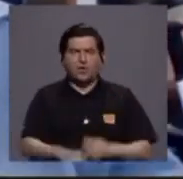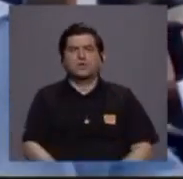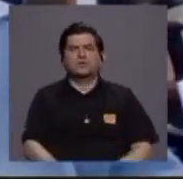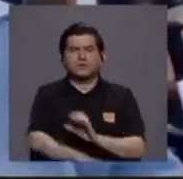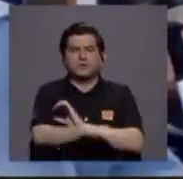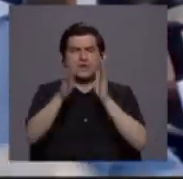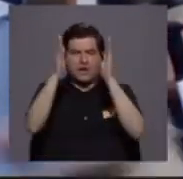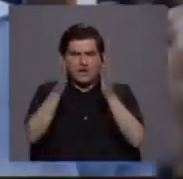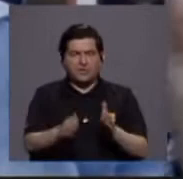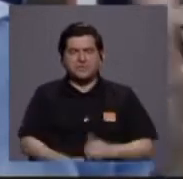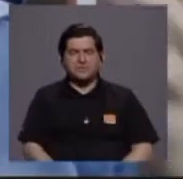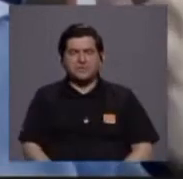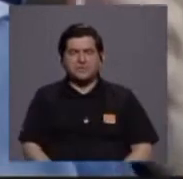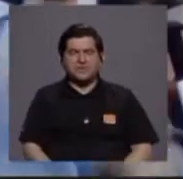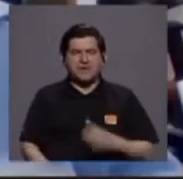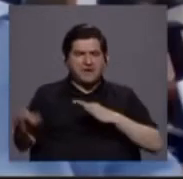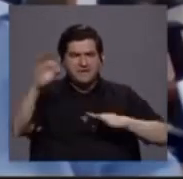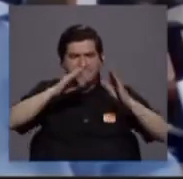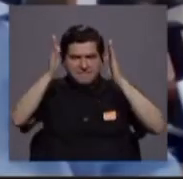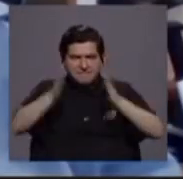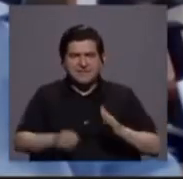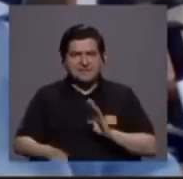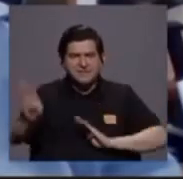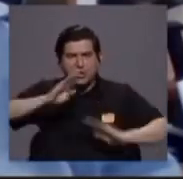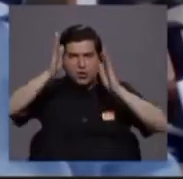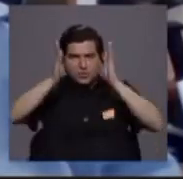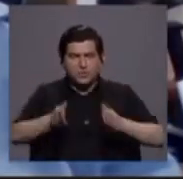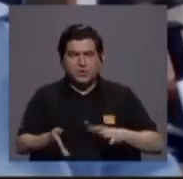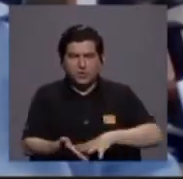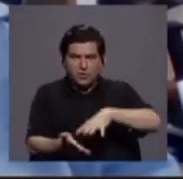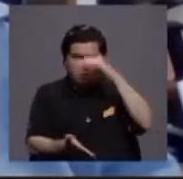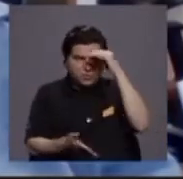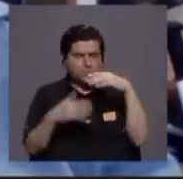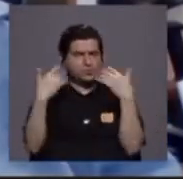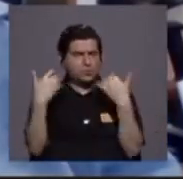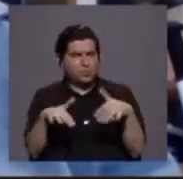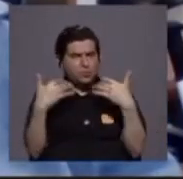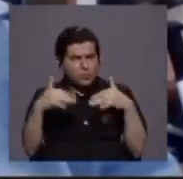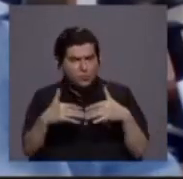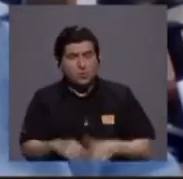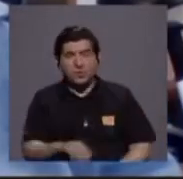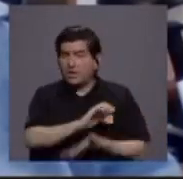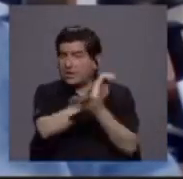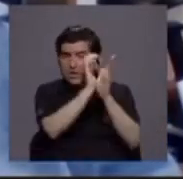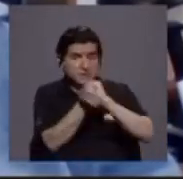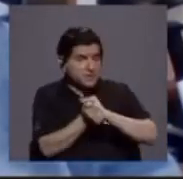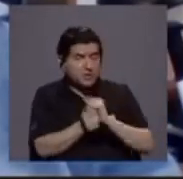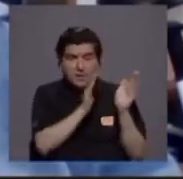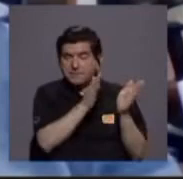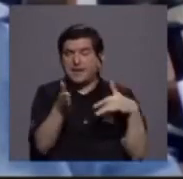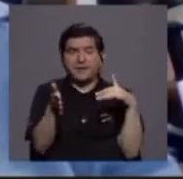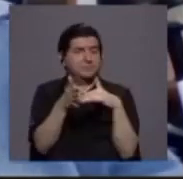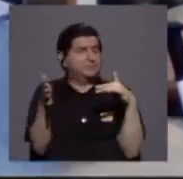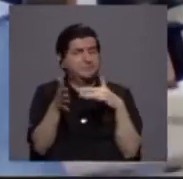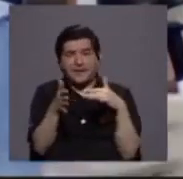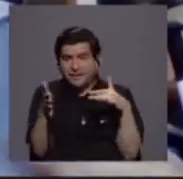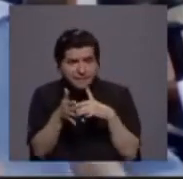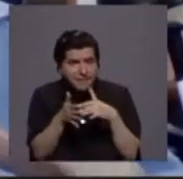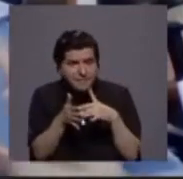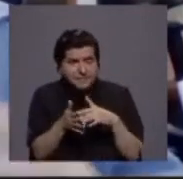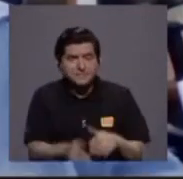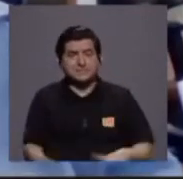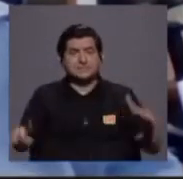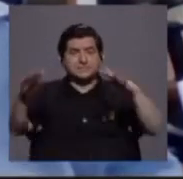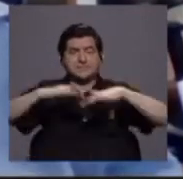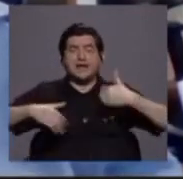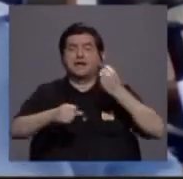los físicos, los biólogos que aprenden eso con una destreza, y si no reformulamos nuestros planes de estudio, los